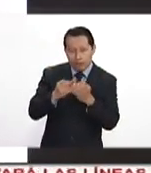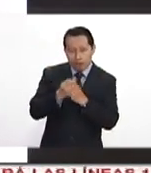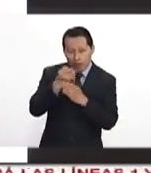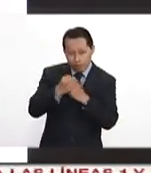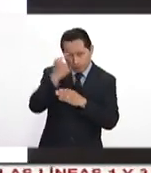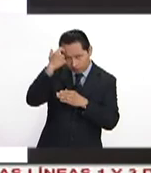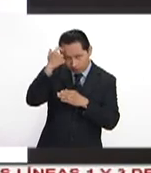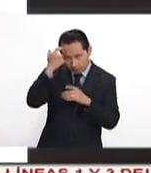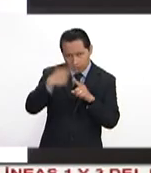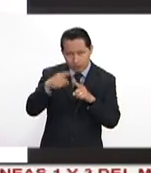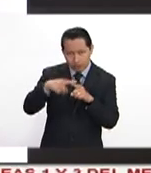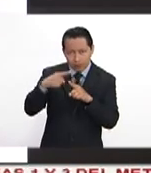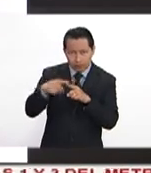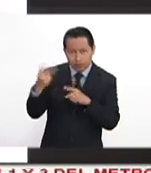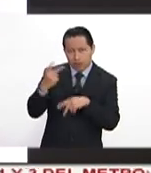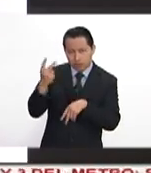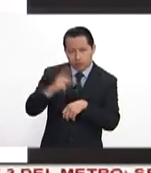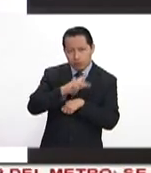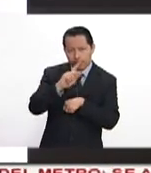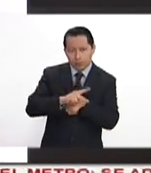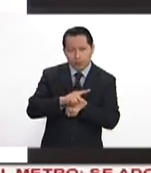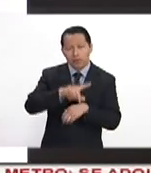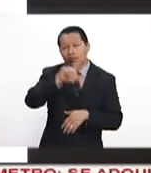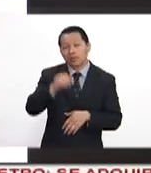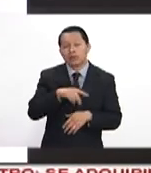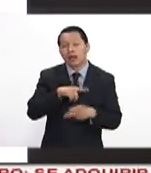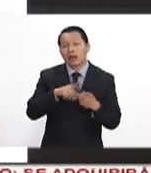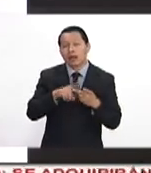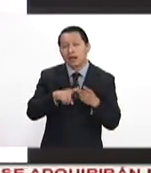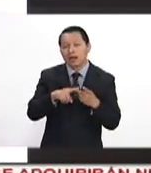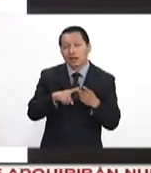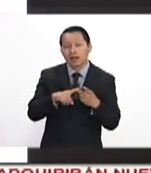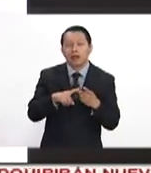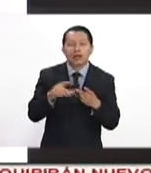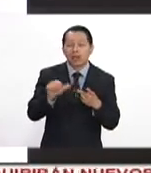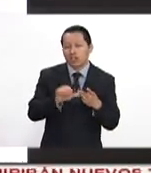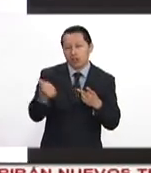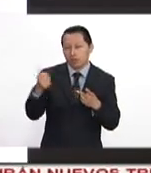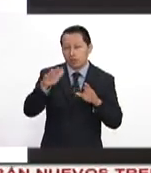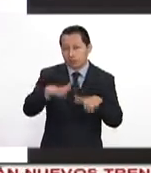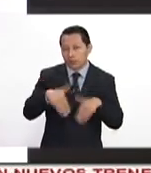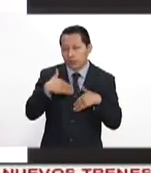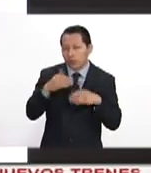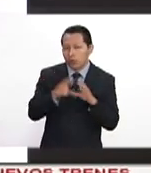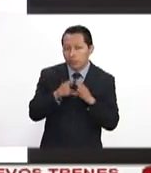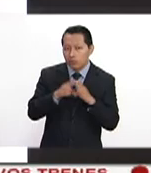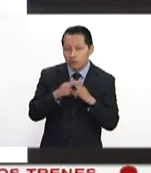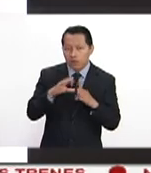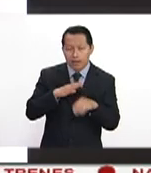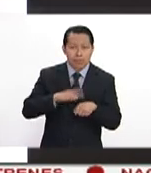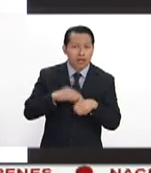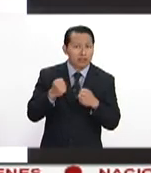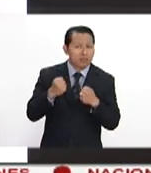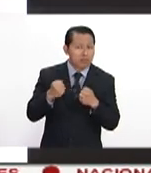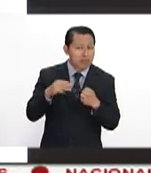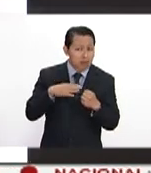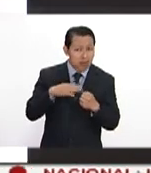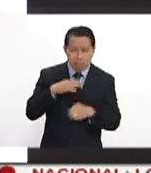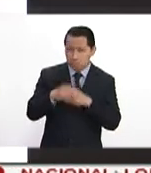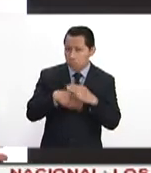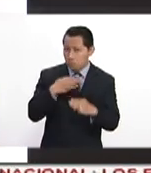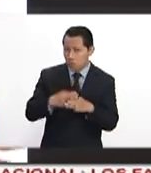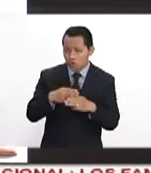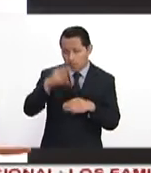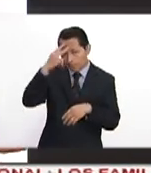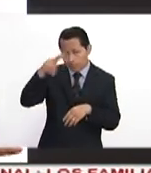startups entre esos dos países, y después hubo un evento que se llama Future Onsen, que es uno de los eventos más grandes de innovación del mundo, en el